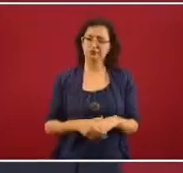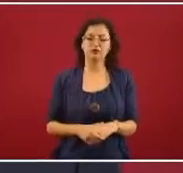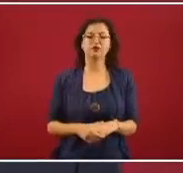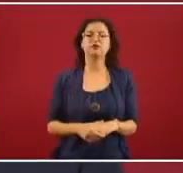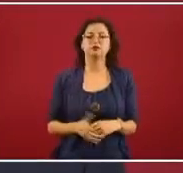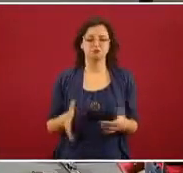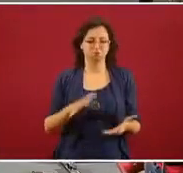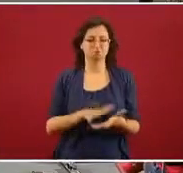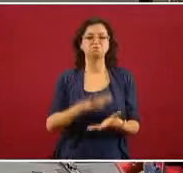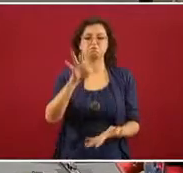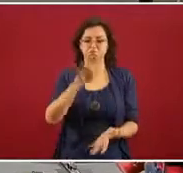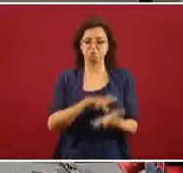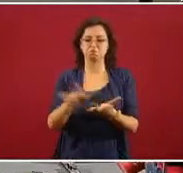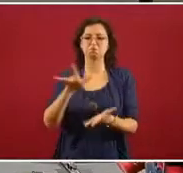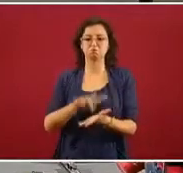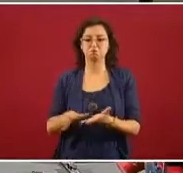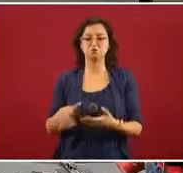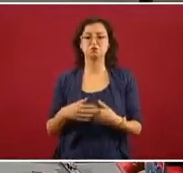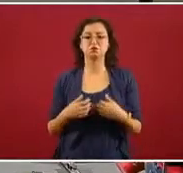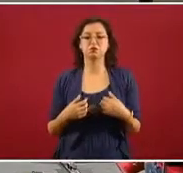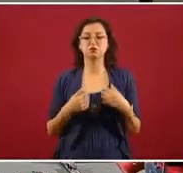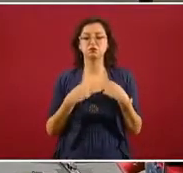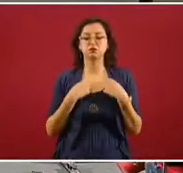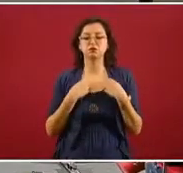está demostrando.